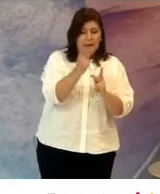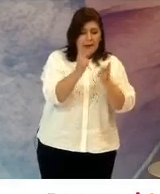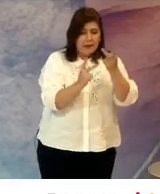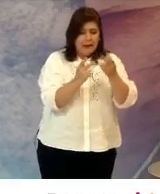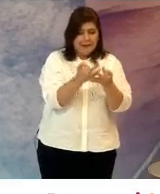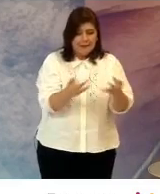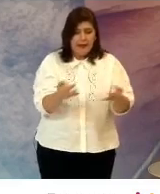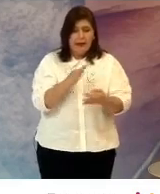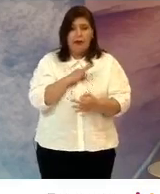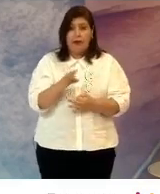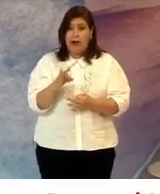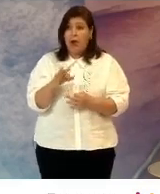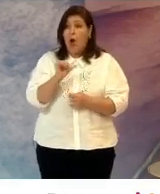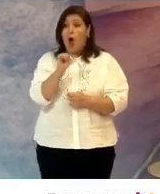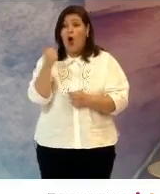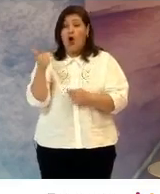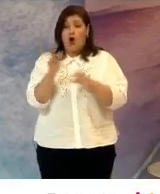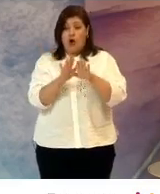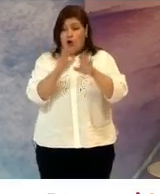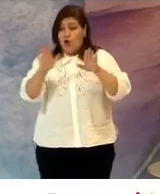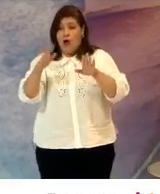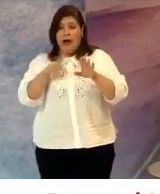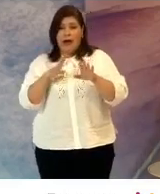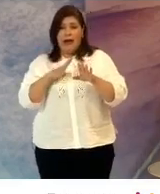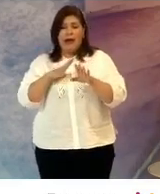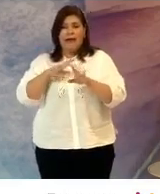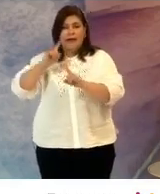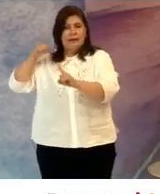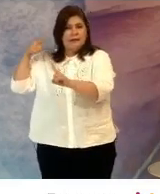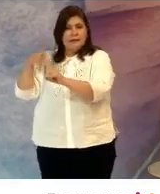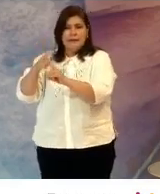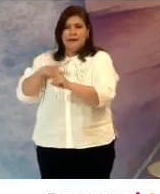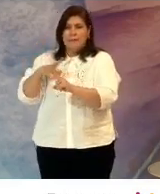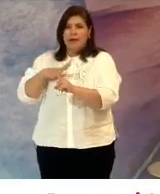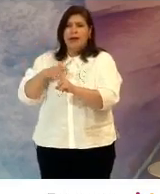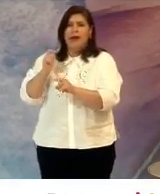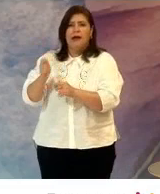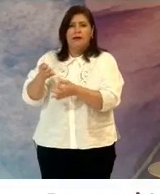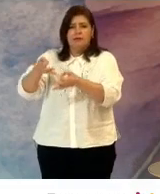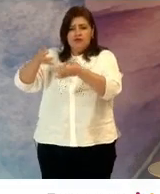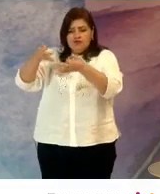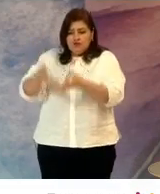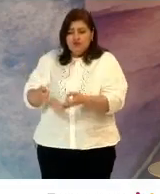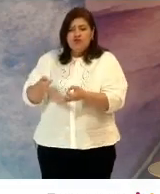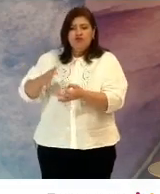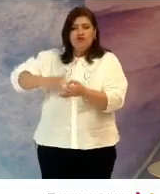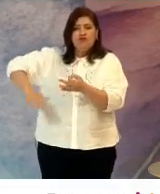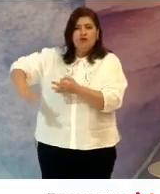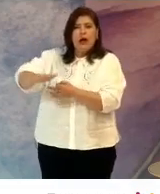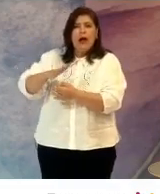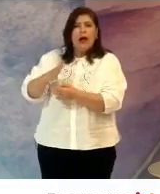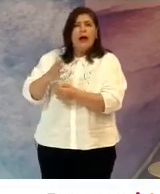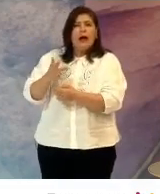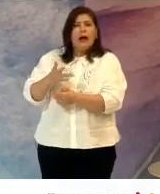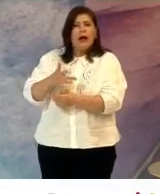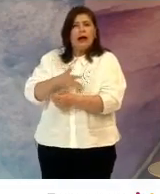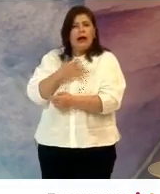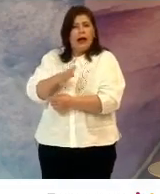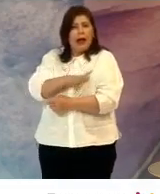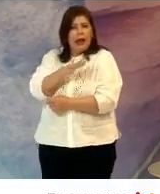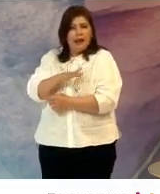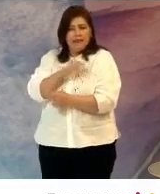otro lado vemos el sistema raíz, la calidad del suelo, la calidad de